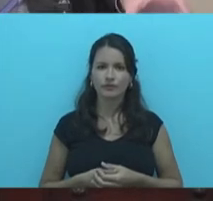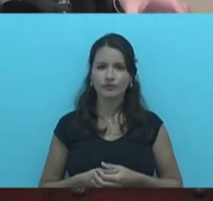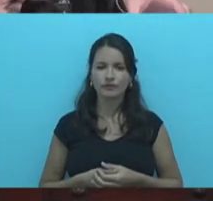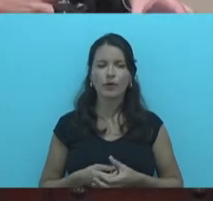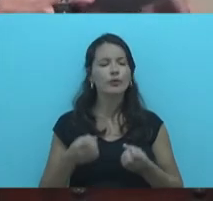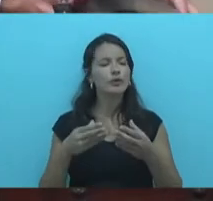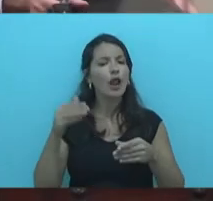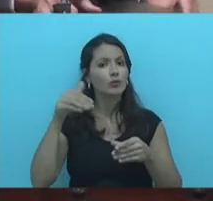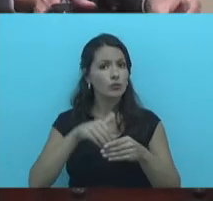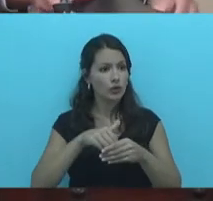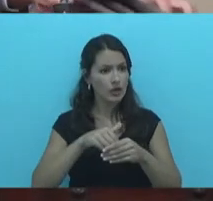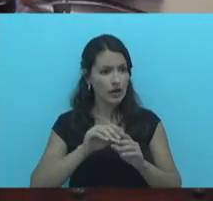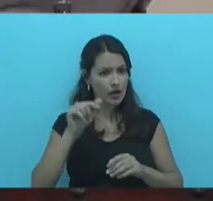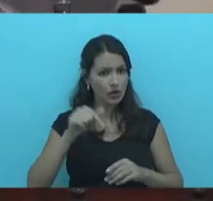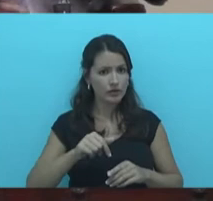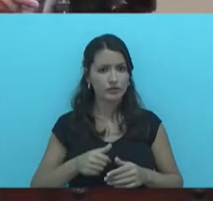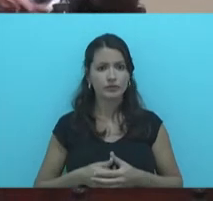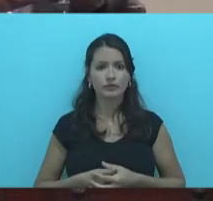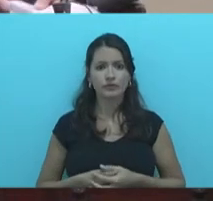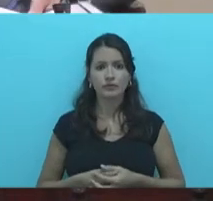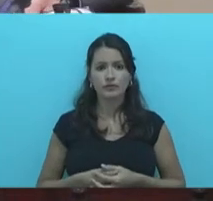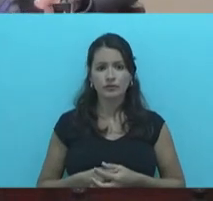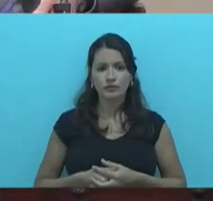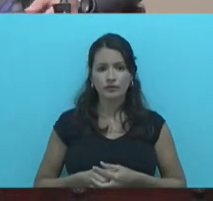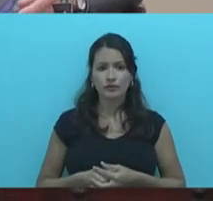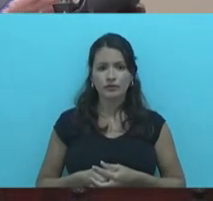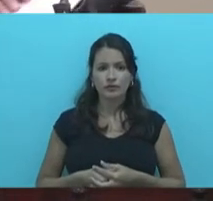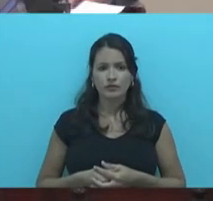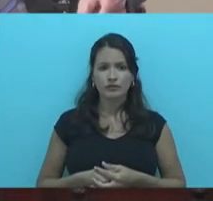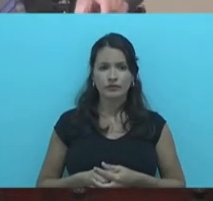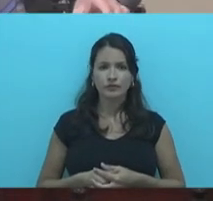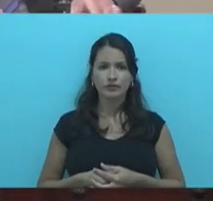el dictamen de la Comisión de Asuntos Constitucionales.